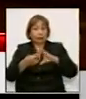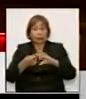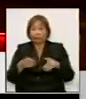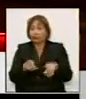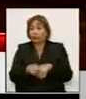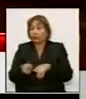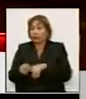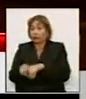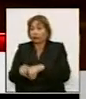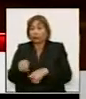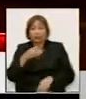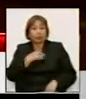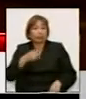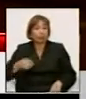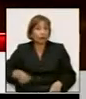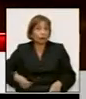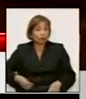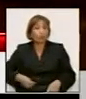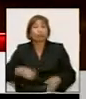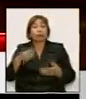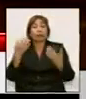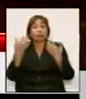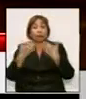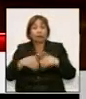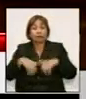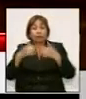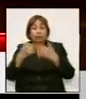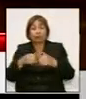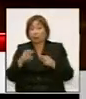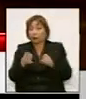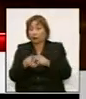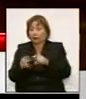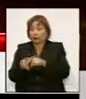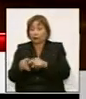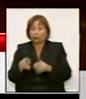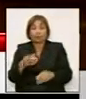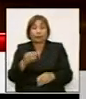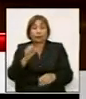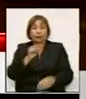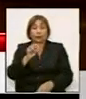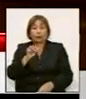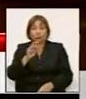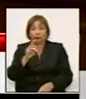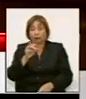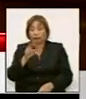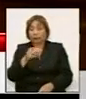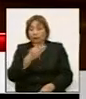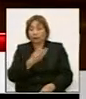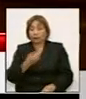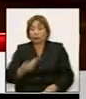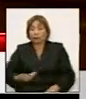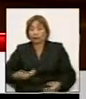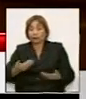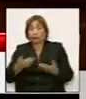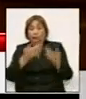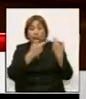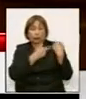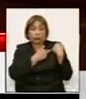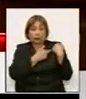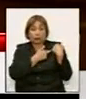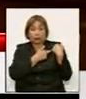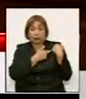también ministro de Industria y, por supuesto, senador de la República, además del último cargo que acabamos